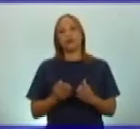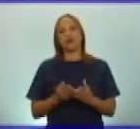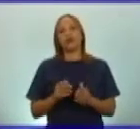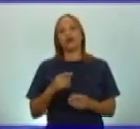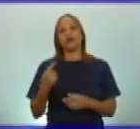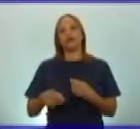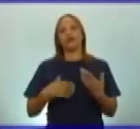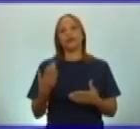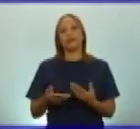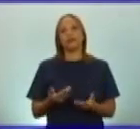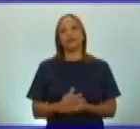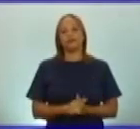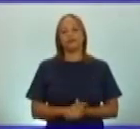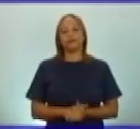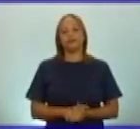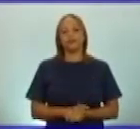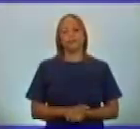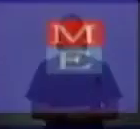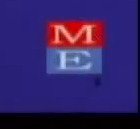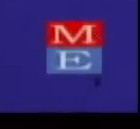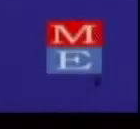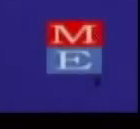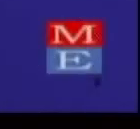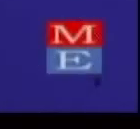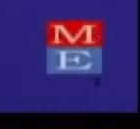actividad en su libreta.